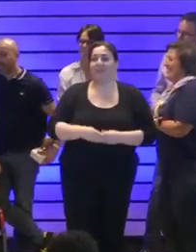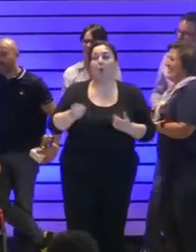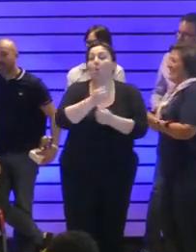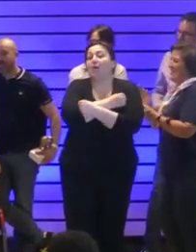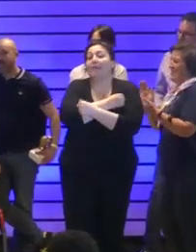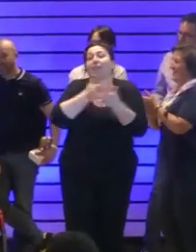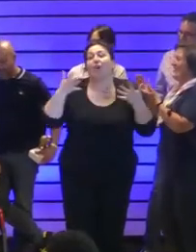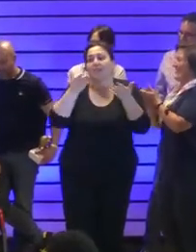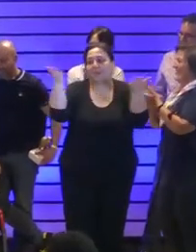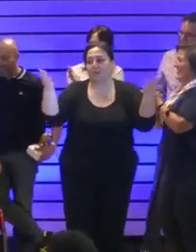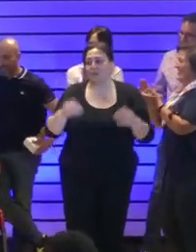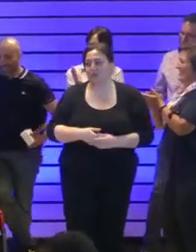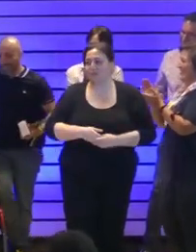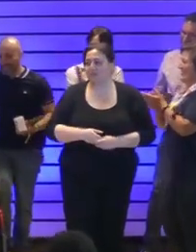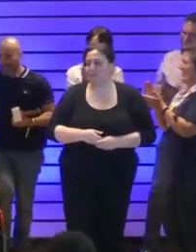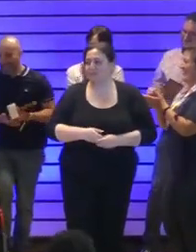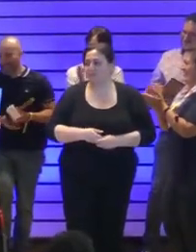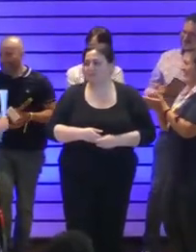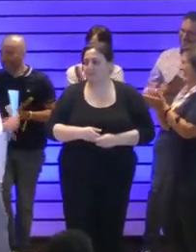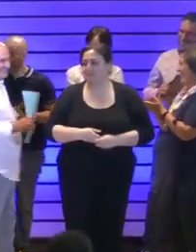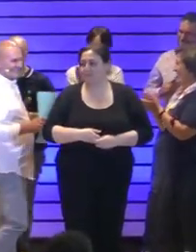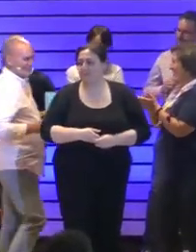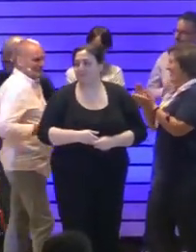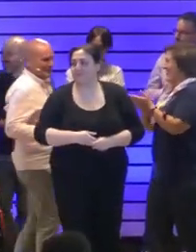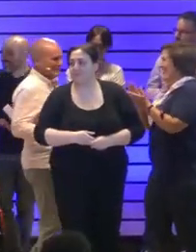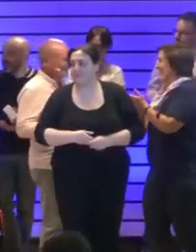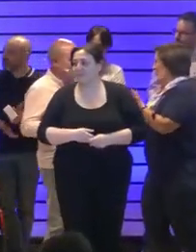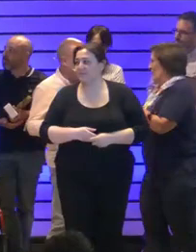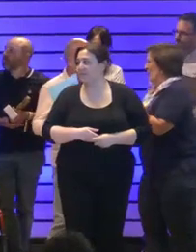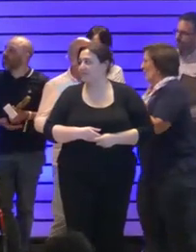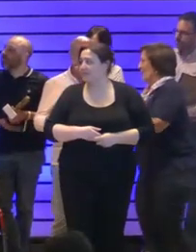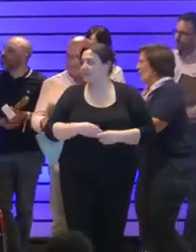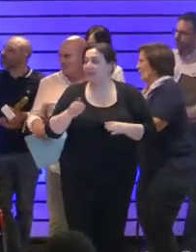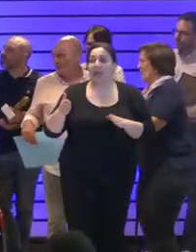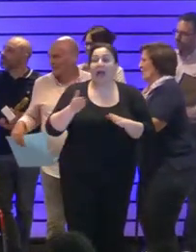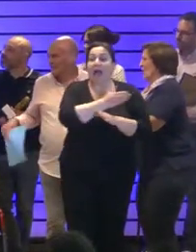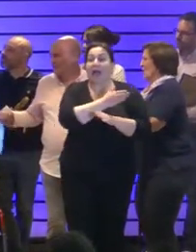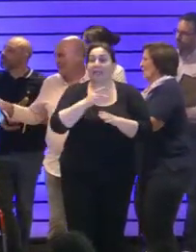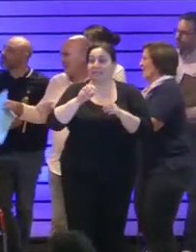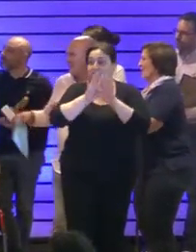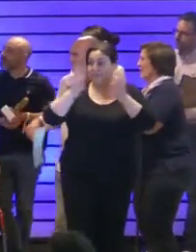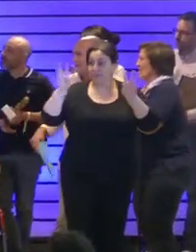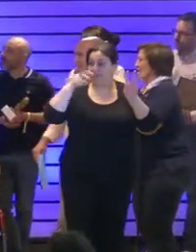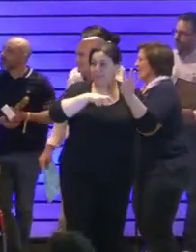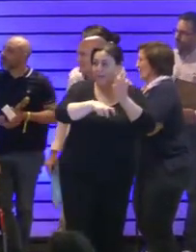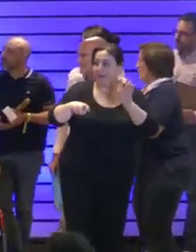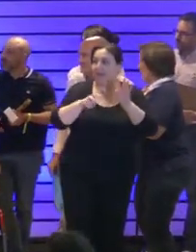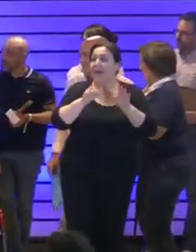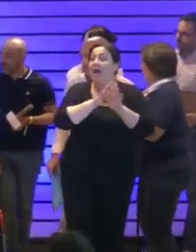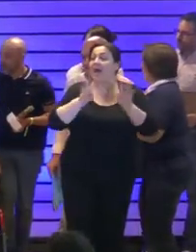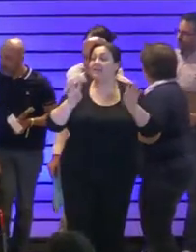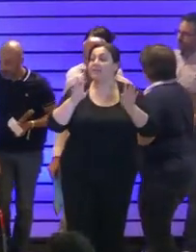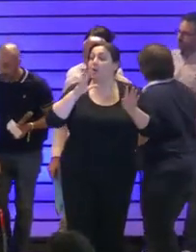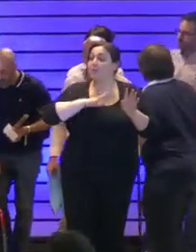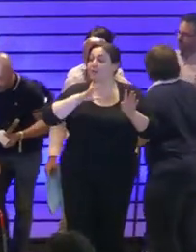abrazo para todos. Muy bien, muchísimas gracias, José. Antes de bajarnos todos del escenario, los tres premiados, por favor,